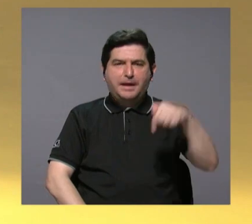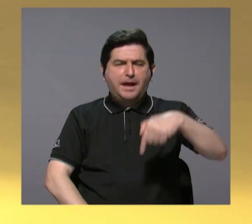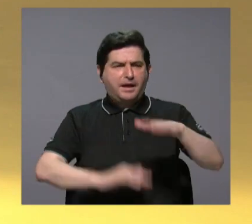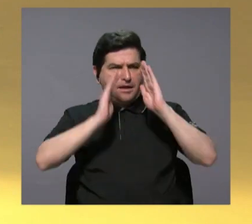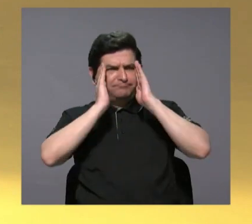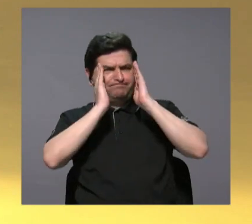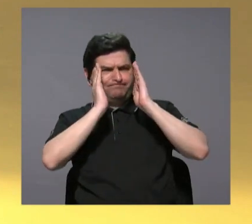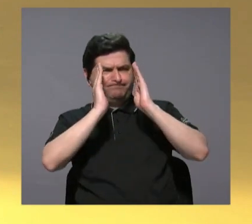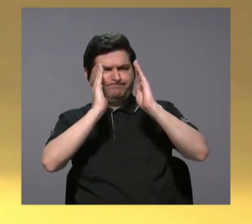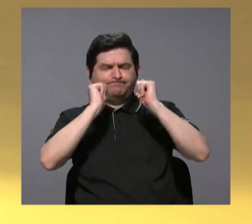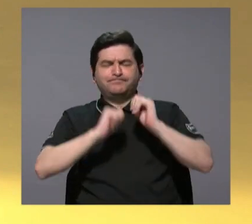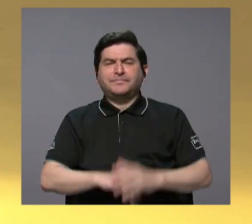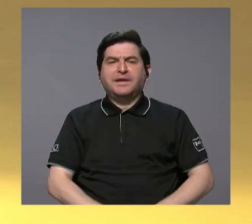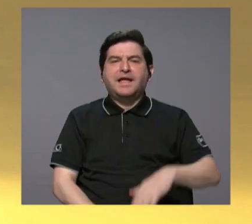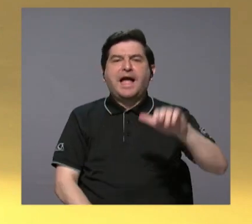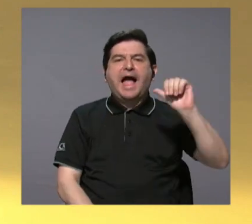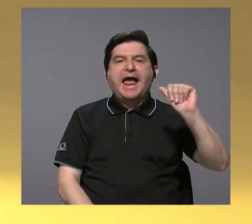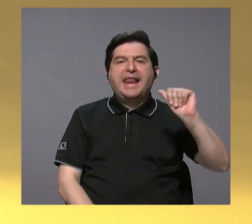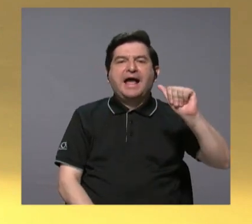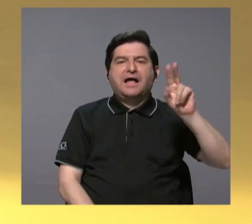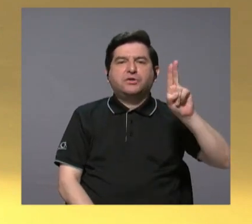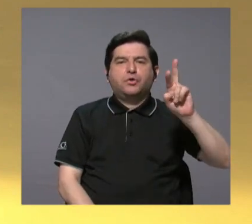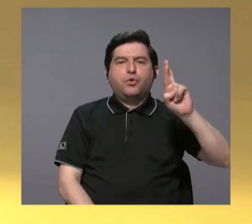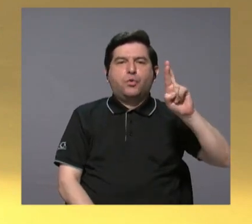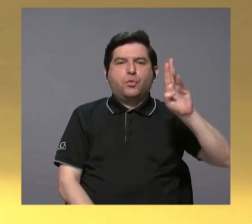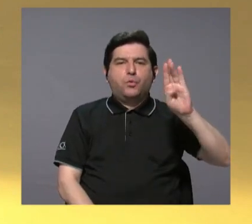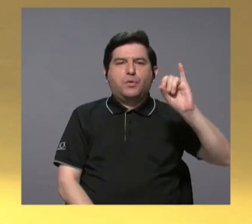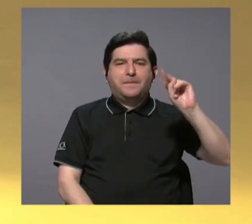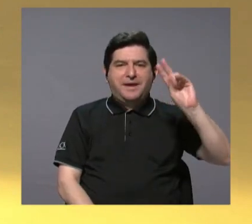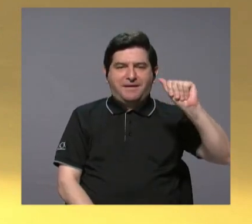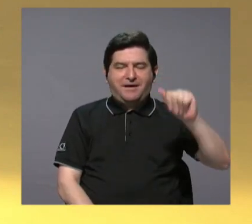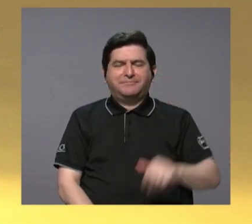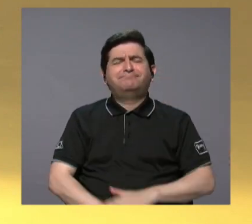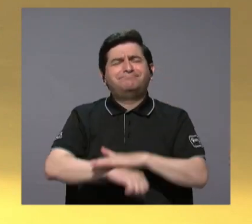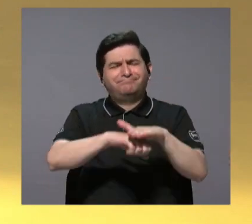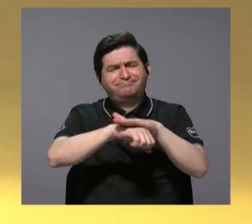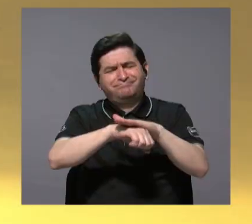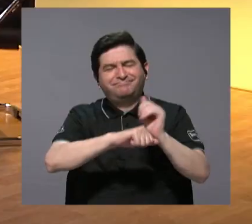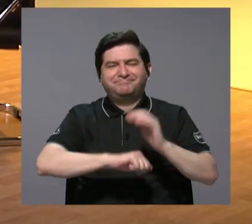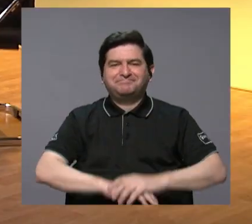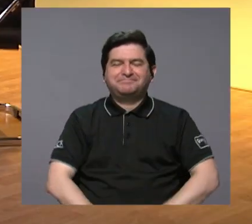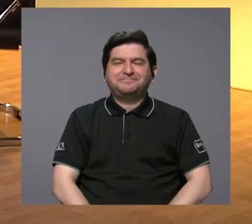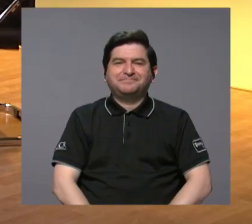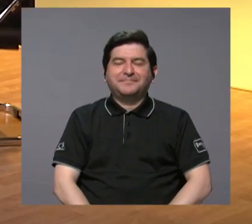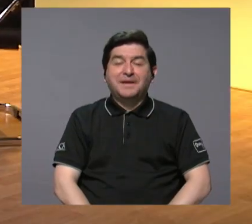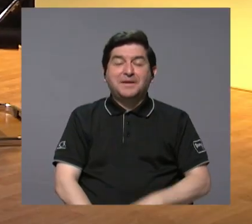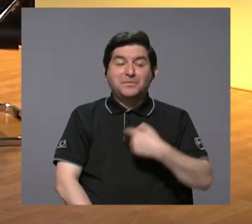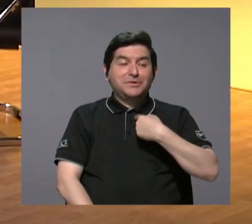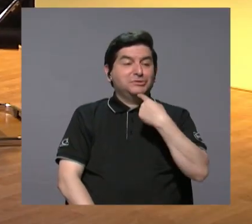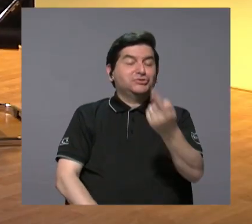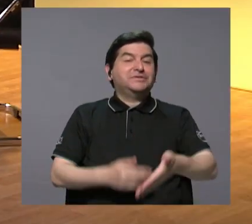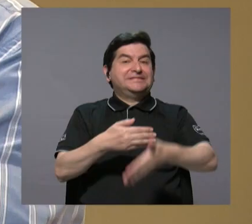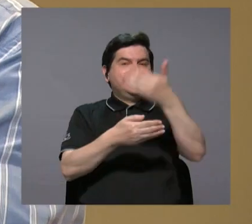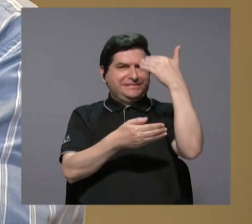escuchando a don Alejandro. Por favor, don Alejandro. Pues estaba mencionando